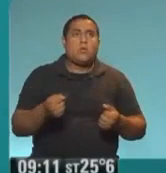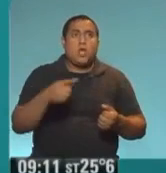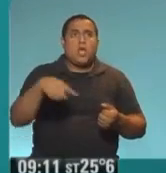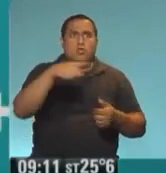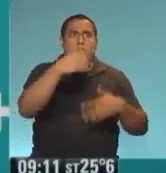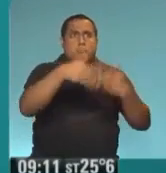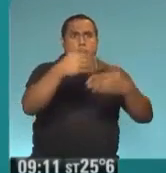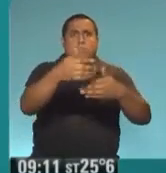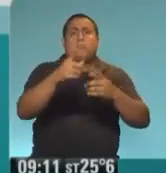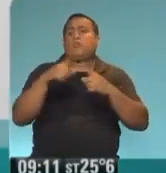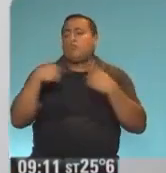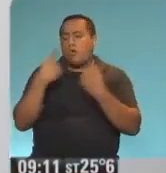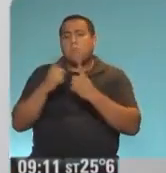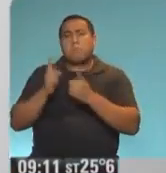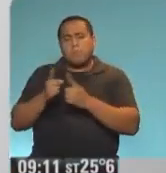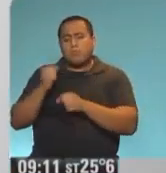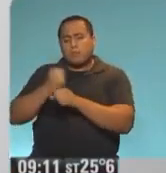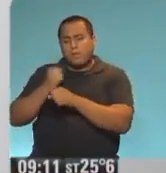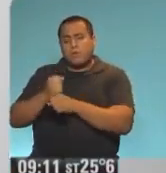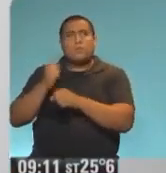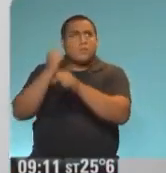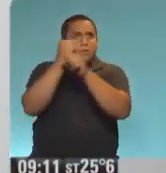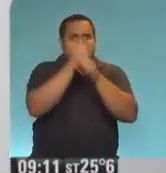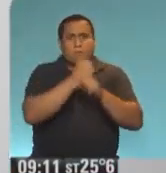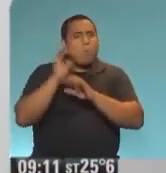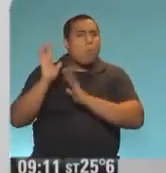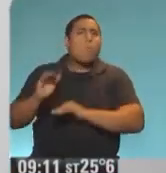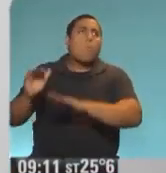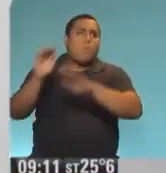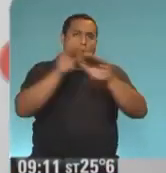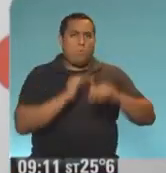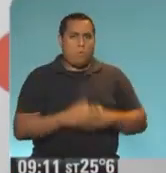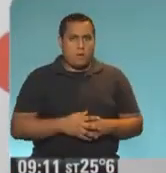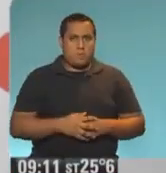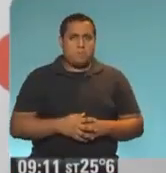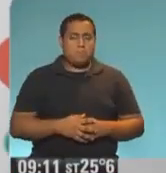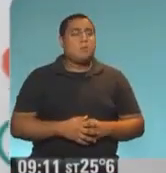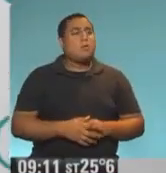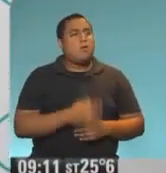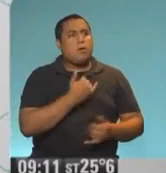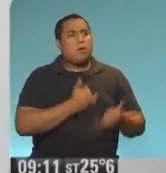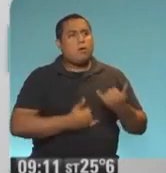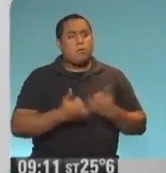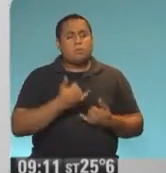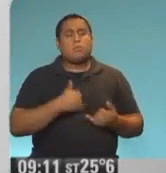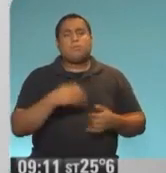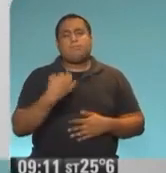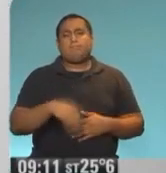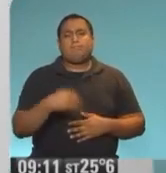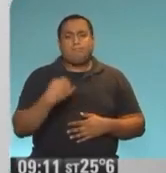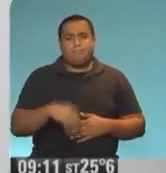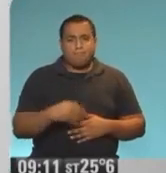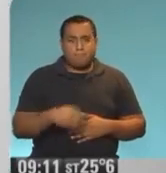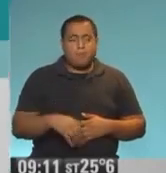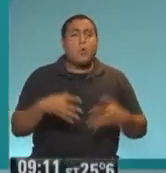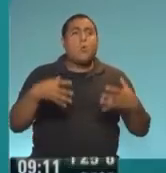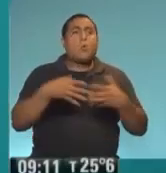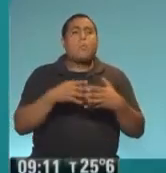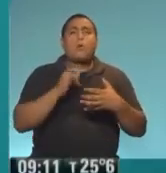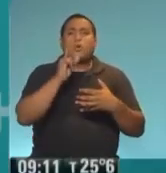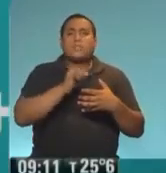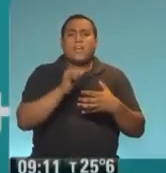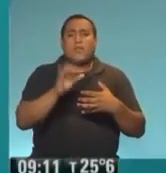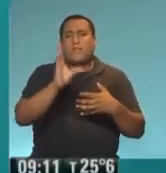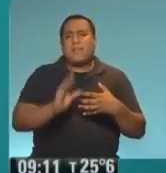misma política de salud desde el primer día. Sumamente clave. El COFESA, para la gente, siempre lo mencionamos, es el Consejo Federal de Salud,